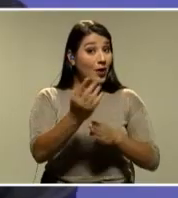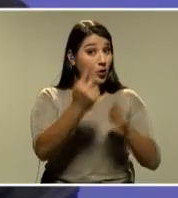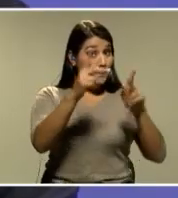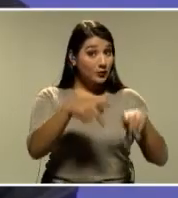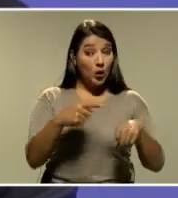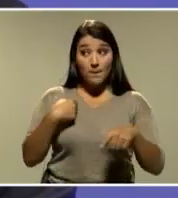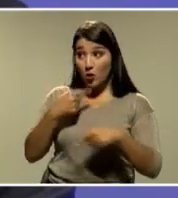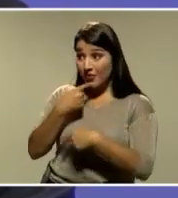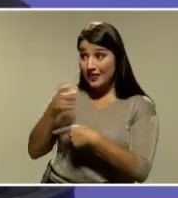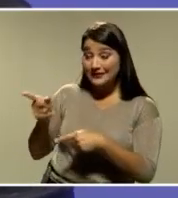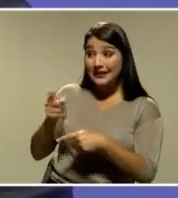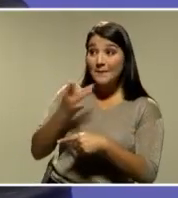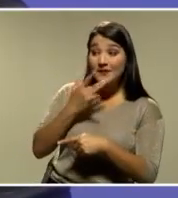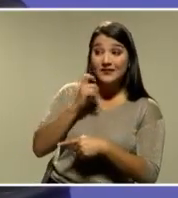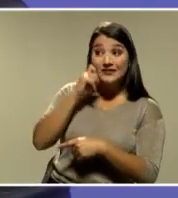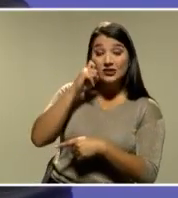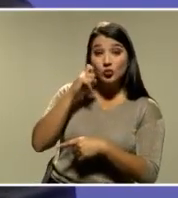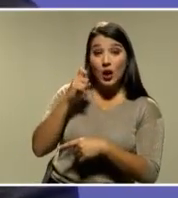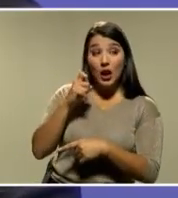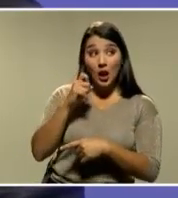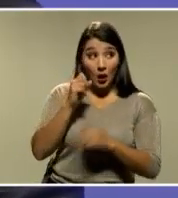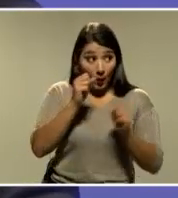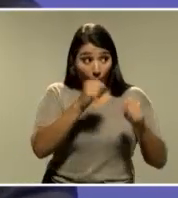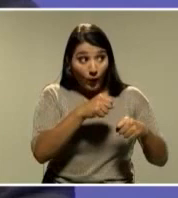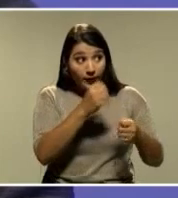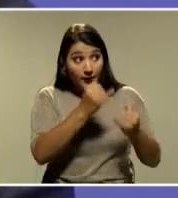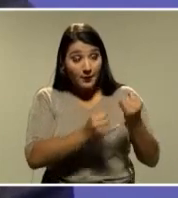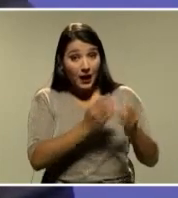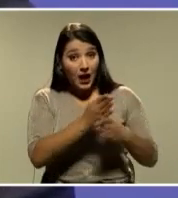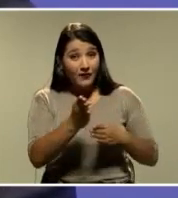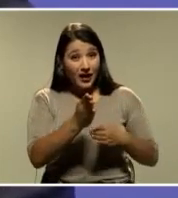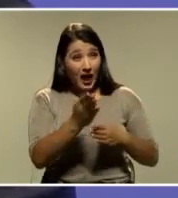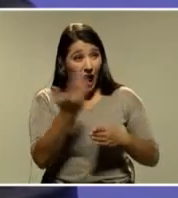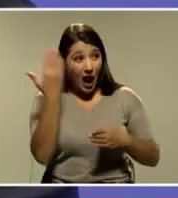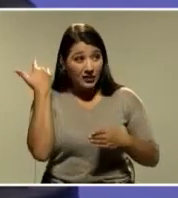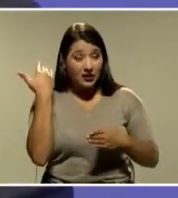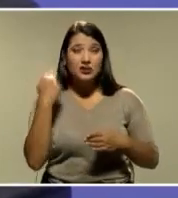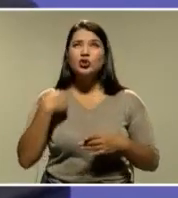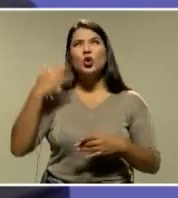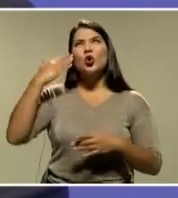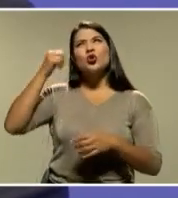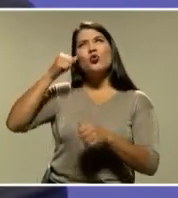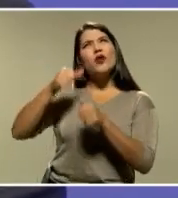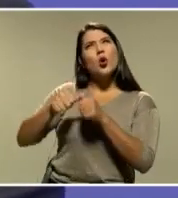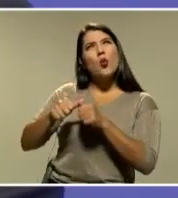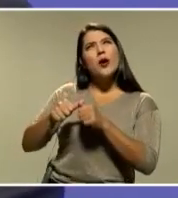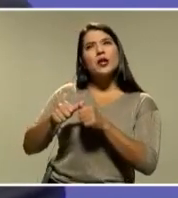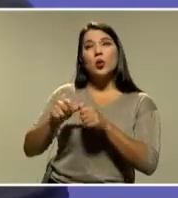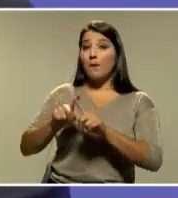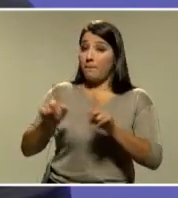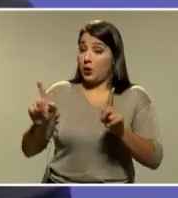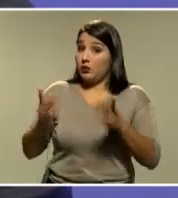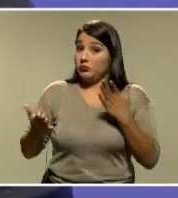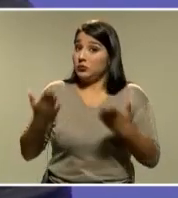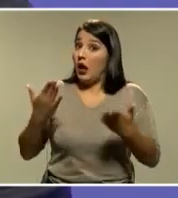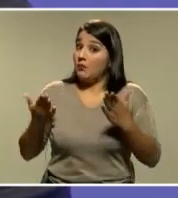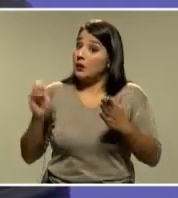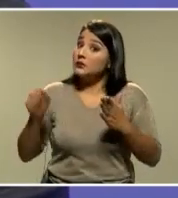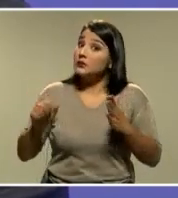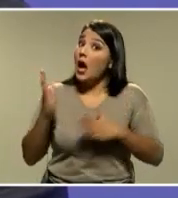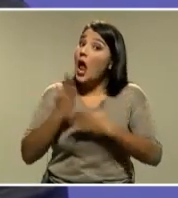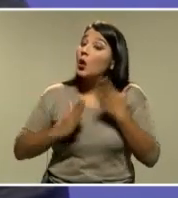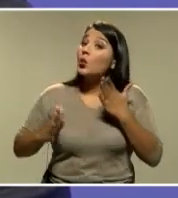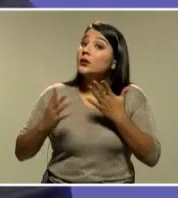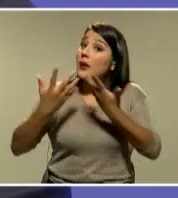revelar su orientación sexual. Sí. Yo no recuerdo si así a ese extremo, pero probablemente sí había muchos casos de empresas que